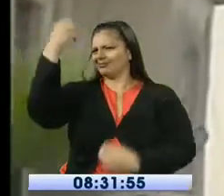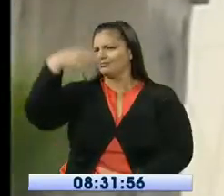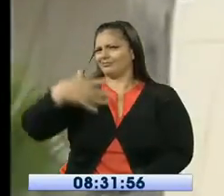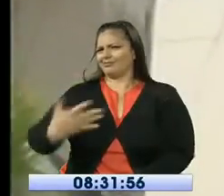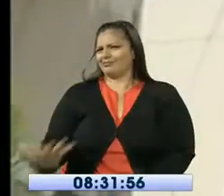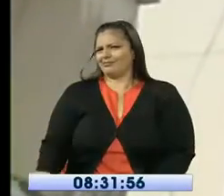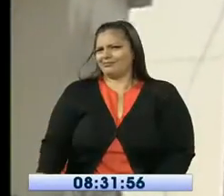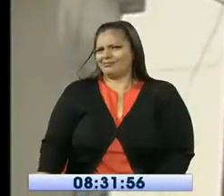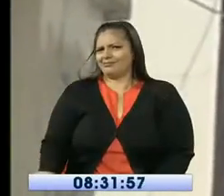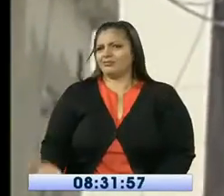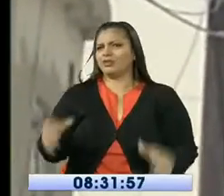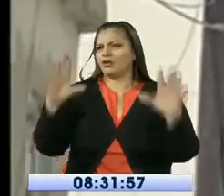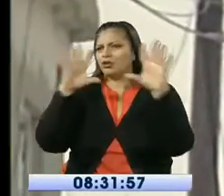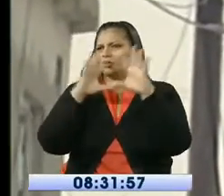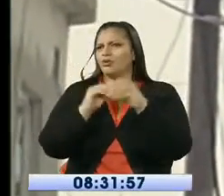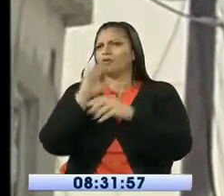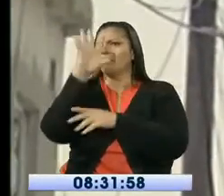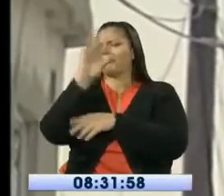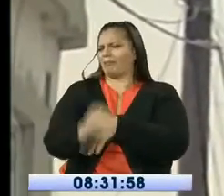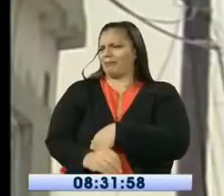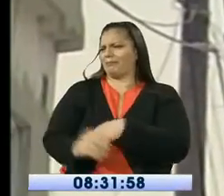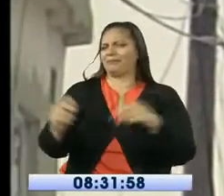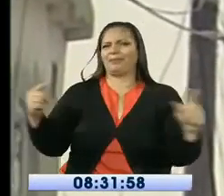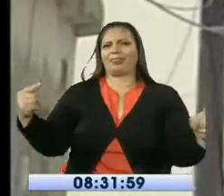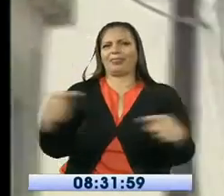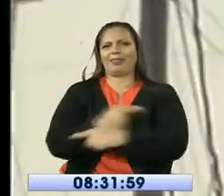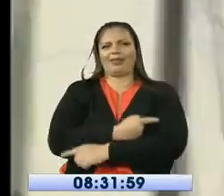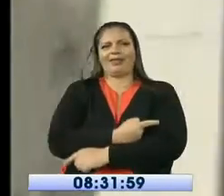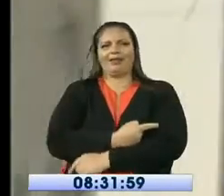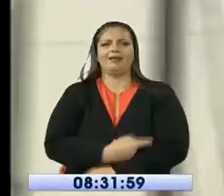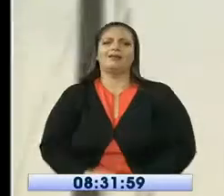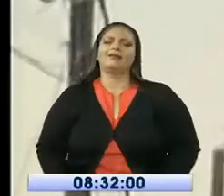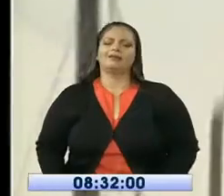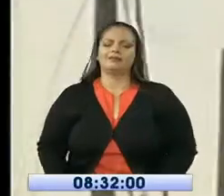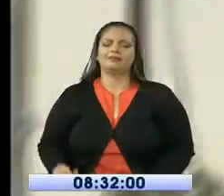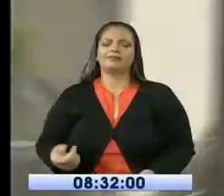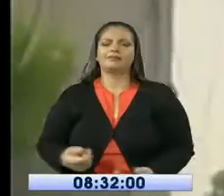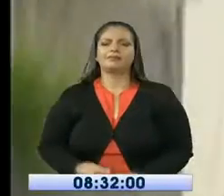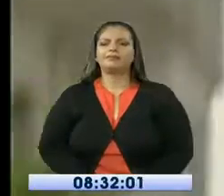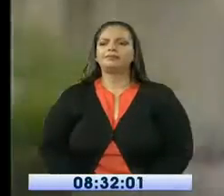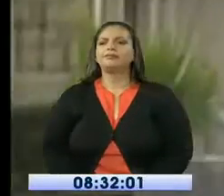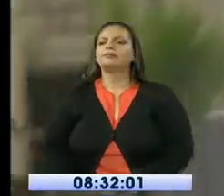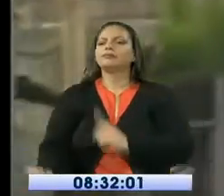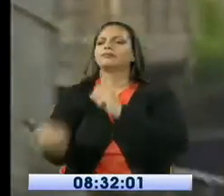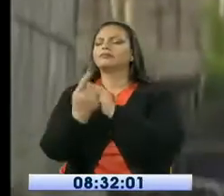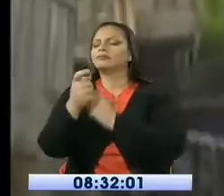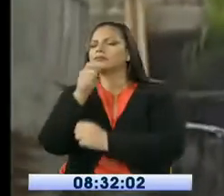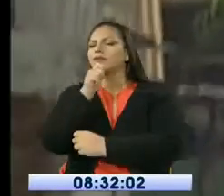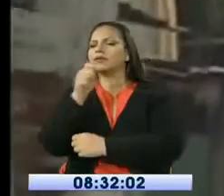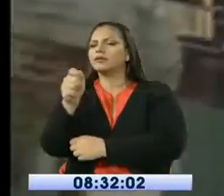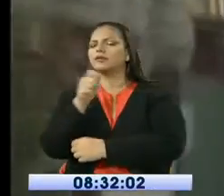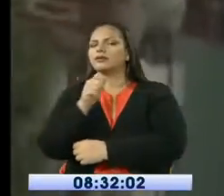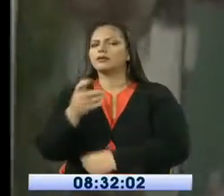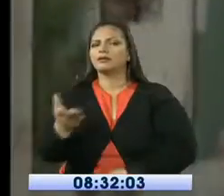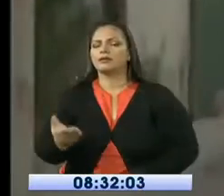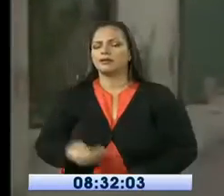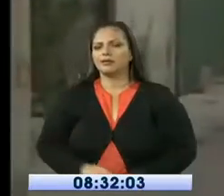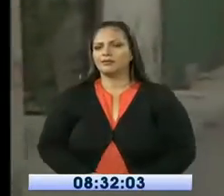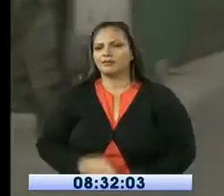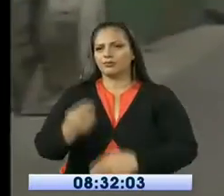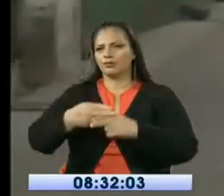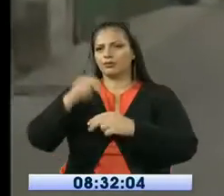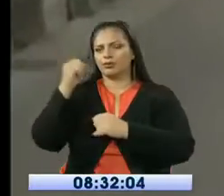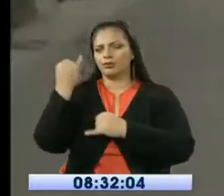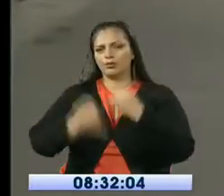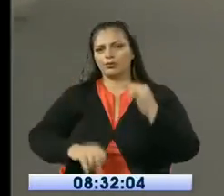dañada y que en el día prende, pero en las noches ya no sirve. Vamos a conversar con uno de los moradores del sector, don Agapito Sánchez. Buenos días.